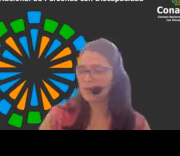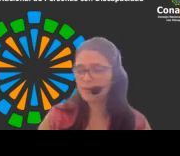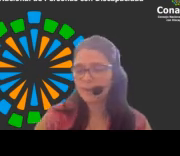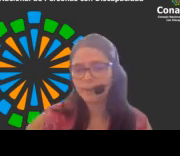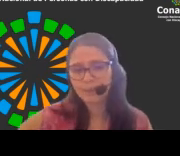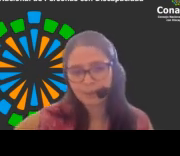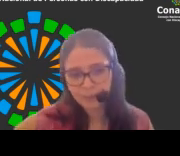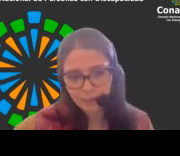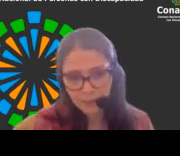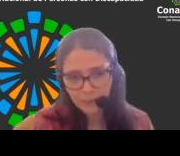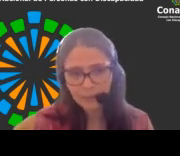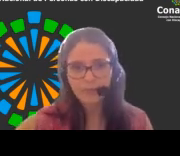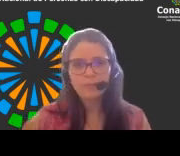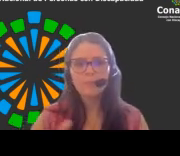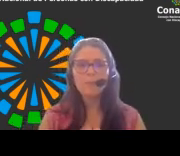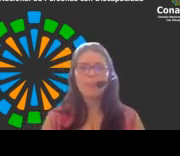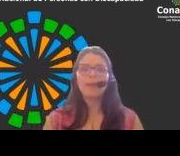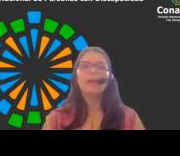herramientas